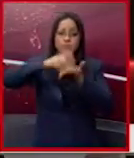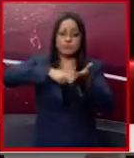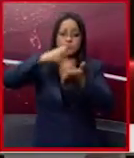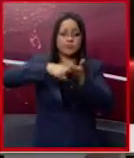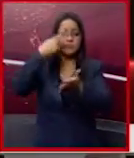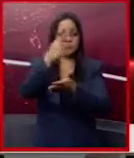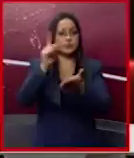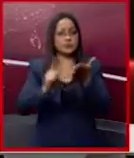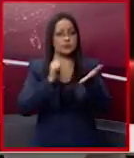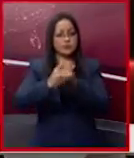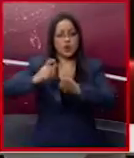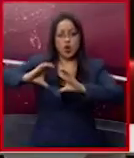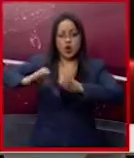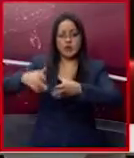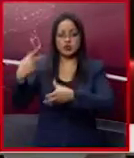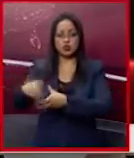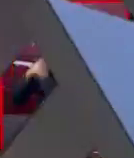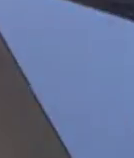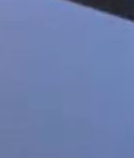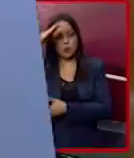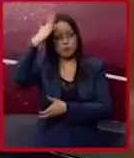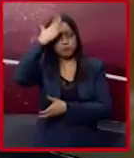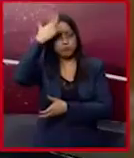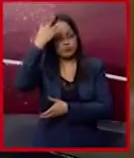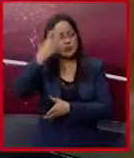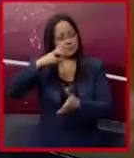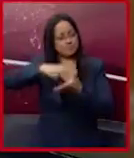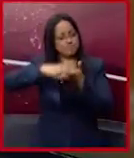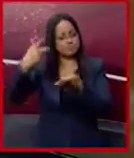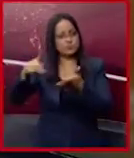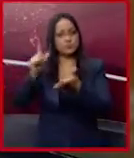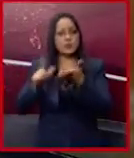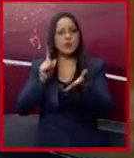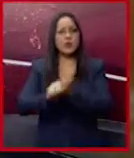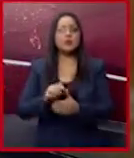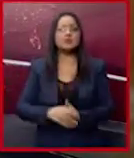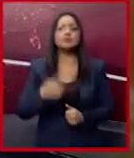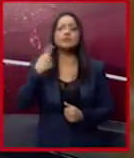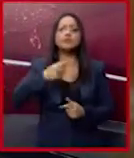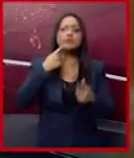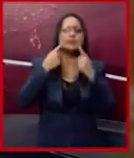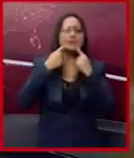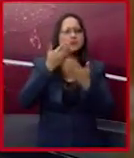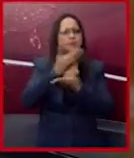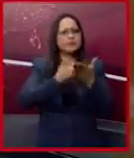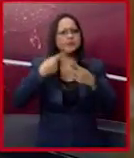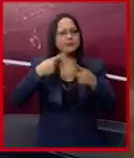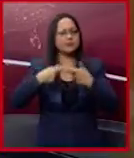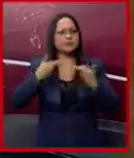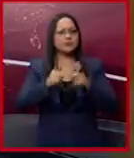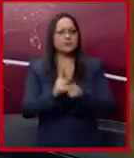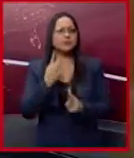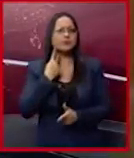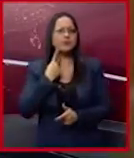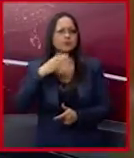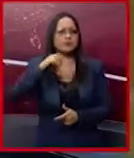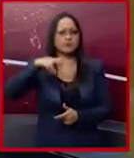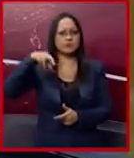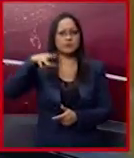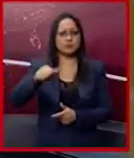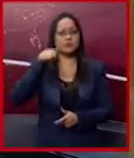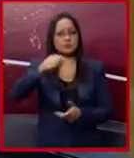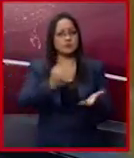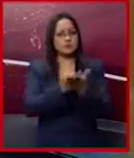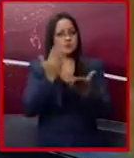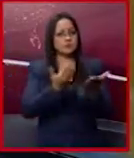Orgánica del Congreso General. Durante la discusión en lo general, Legisladores de la bancada de Morena consideraron que el dictamen